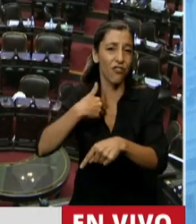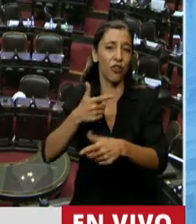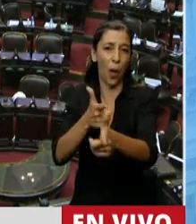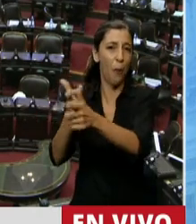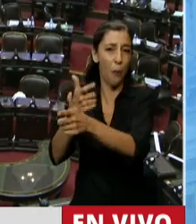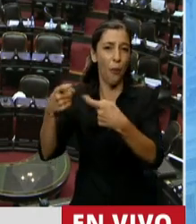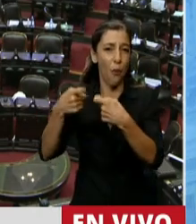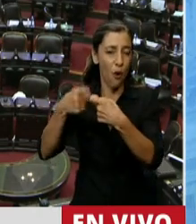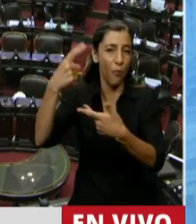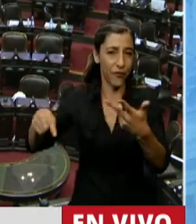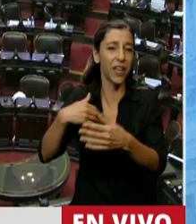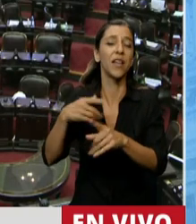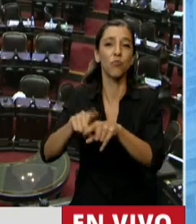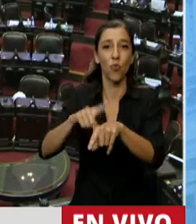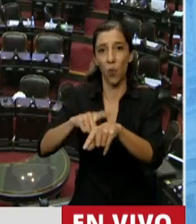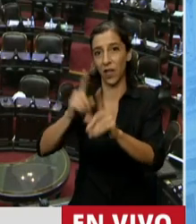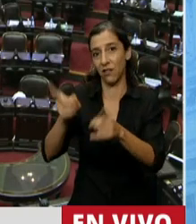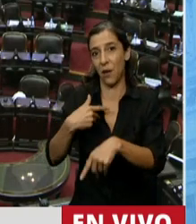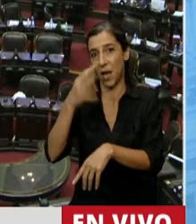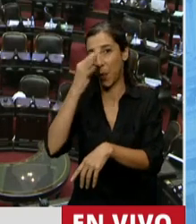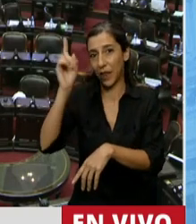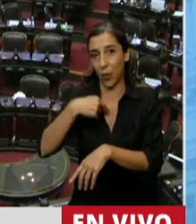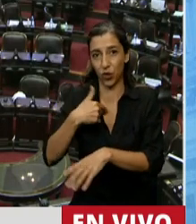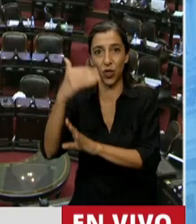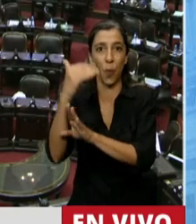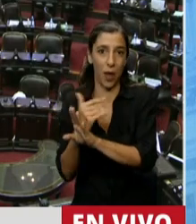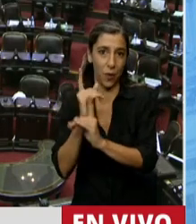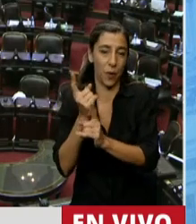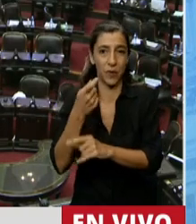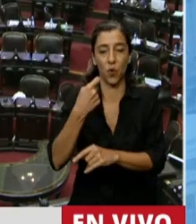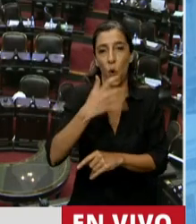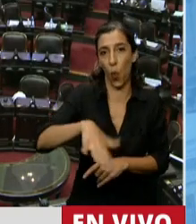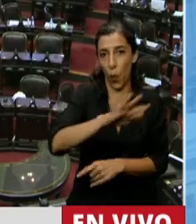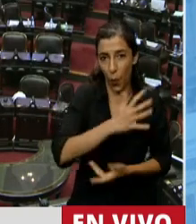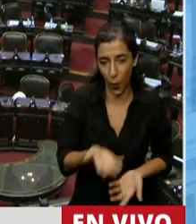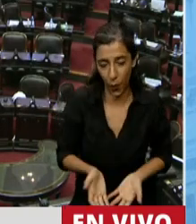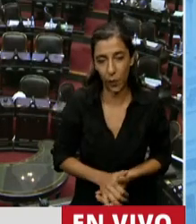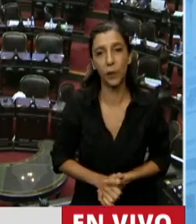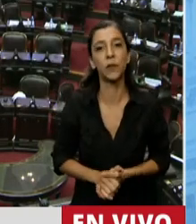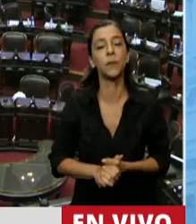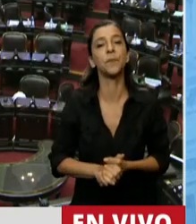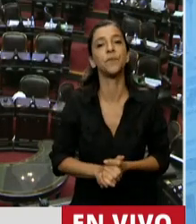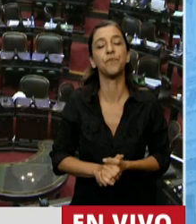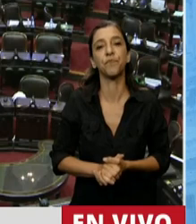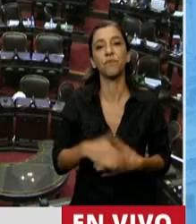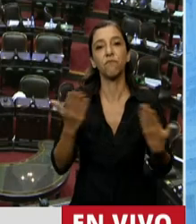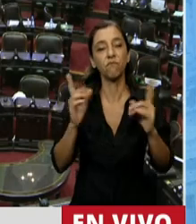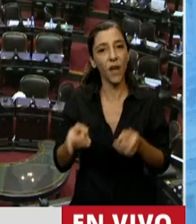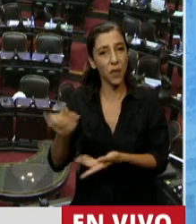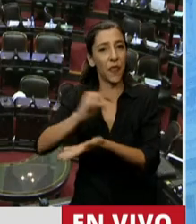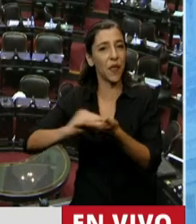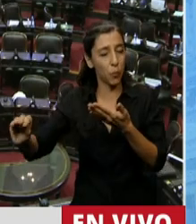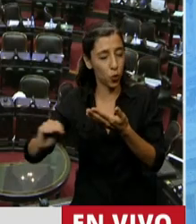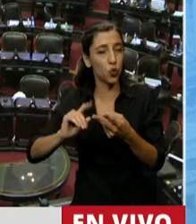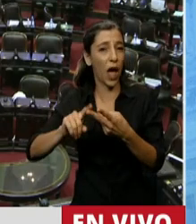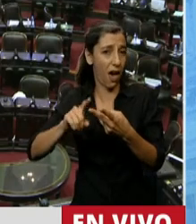hicieron perder el 20% de poder adquisitivo a los jubilados y las jubiladas. En segundo lugar, el diputado nos decía en aquel